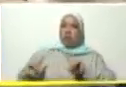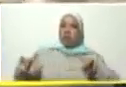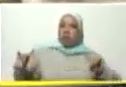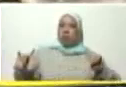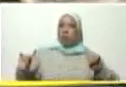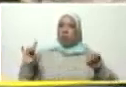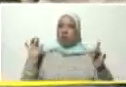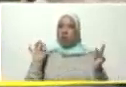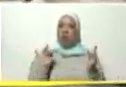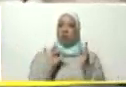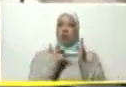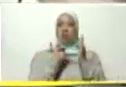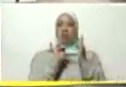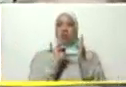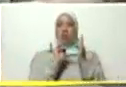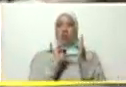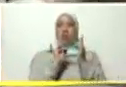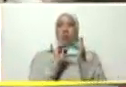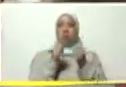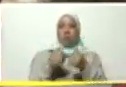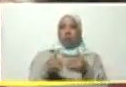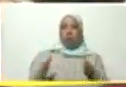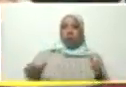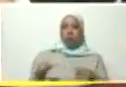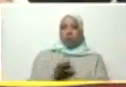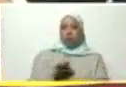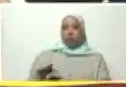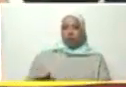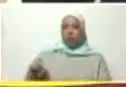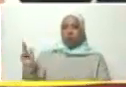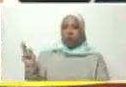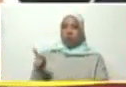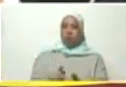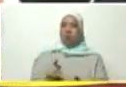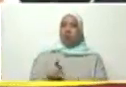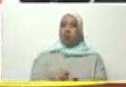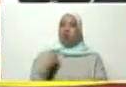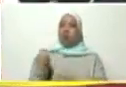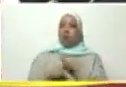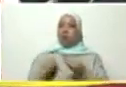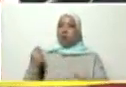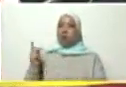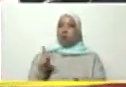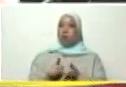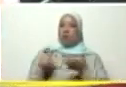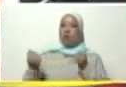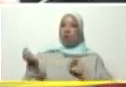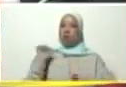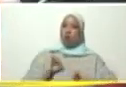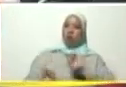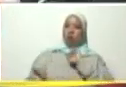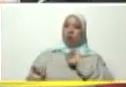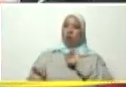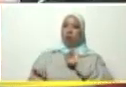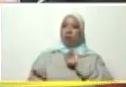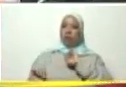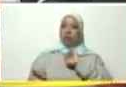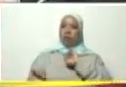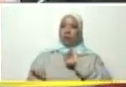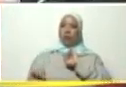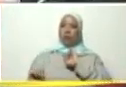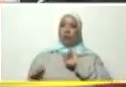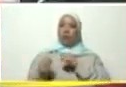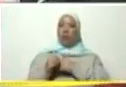y apoya la democracia abierta directa participativa protagónica está en contra de cogollos de